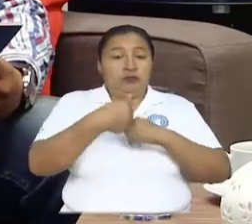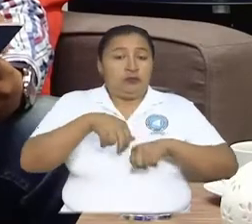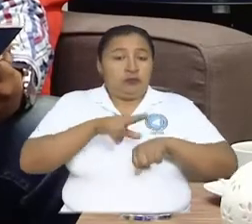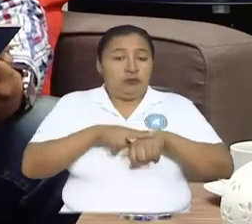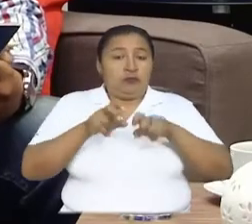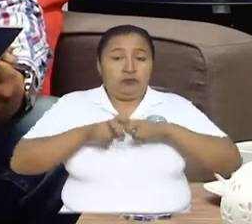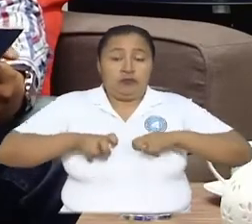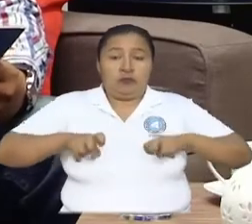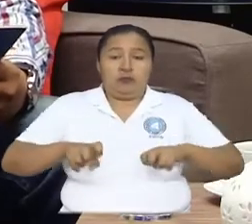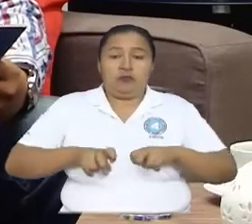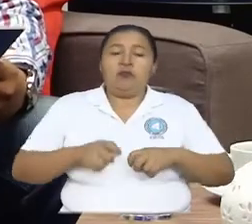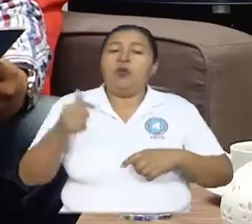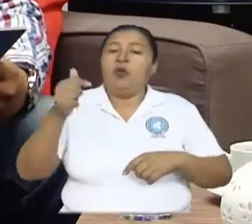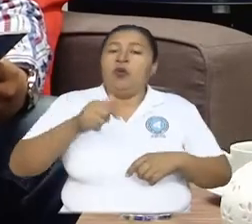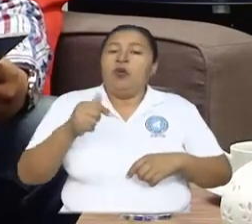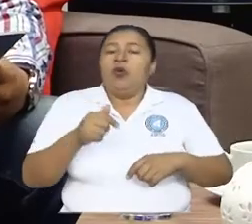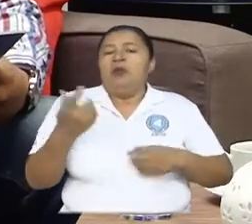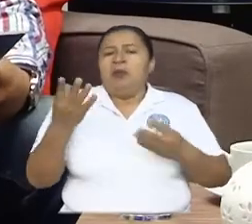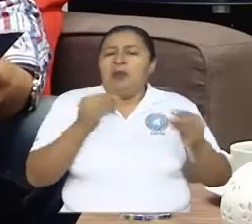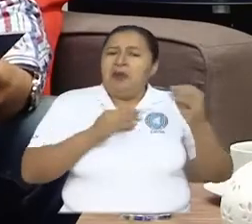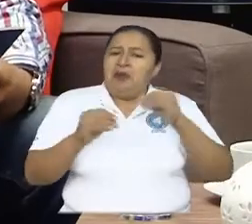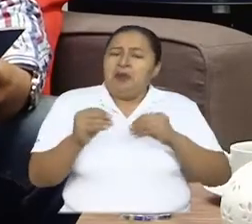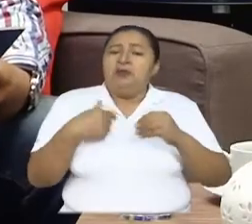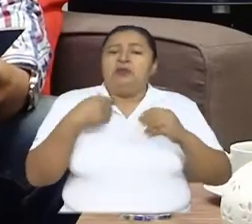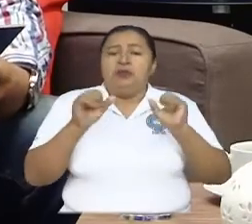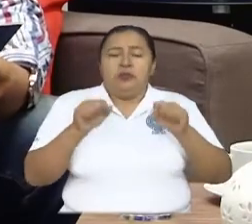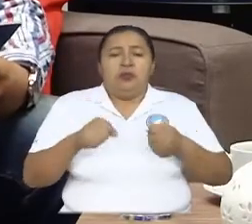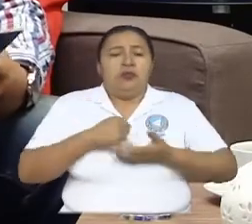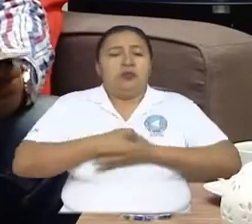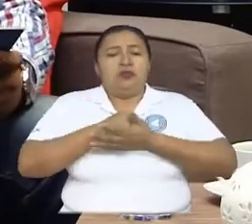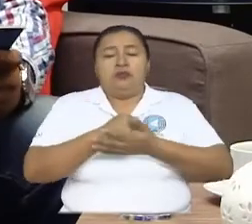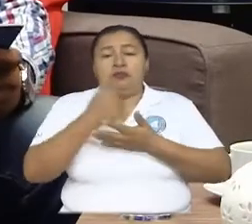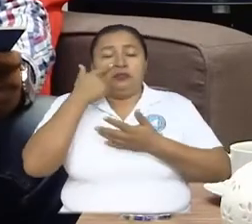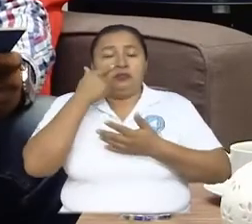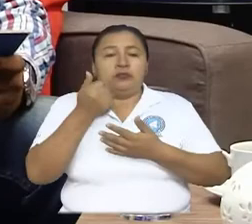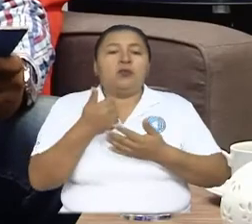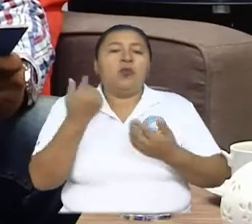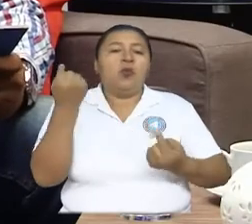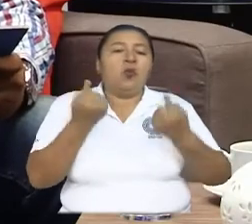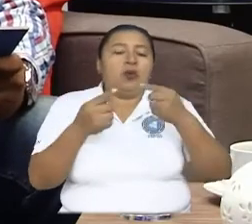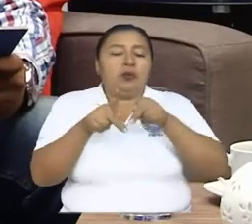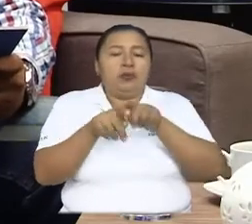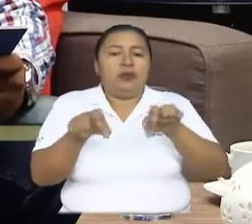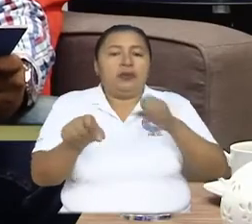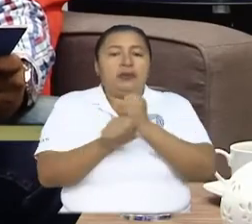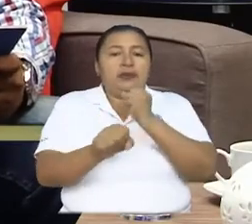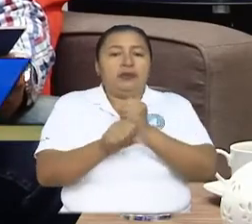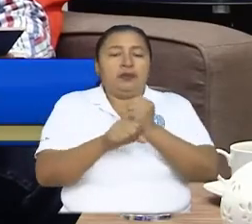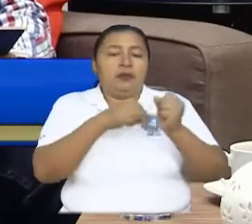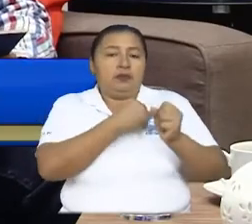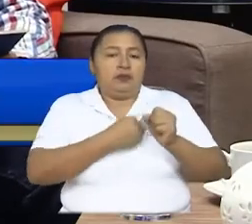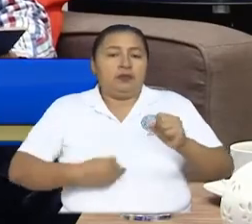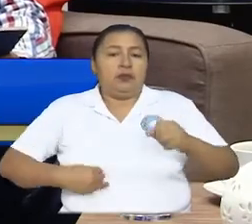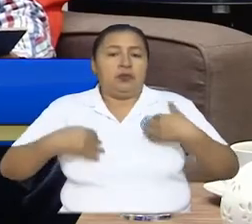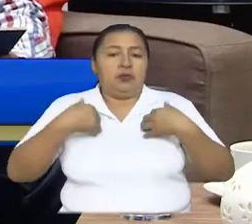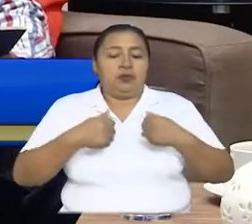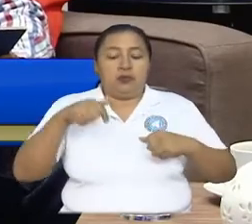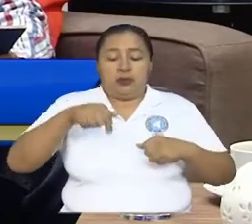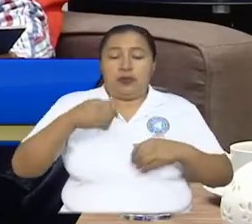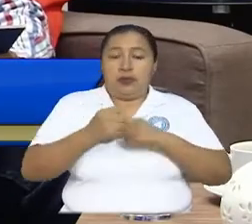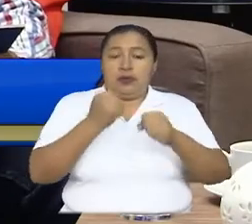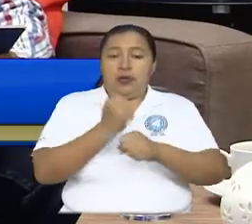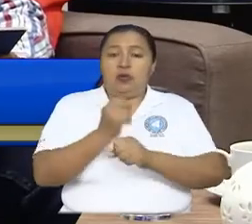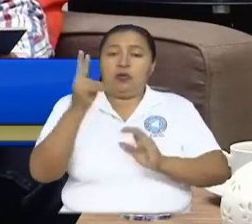hay una conversación que nos permitirá conocer cuál va a ser pues el plan de trabajo del ministerio de salud para este